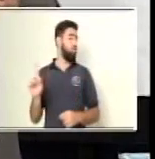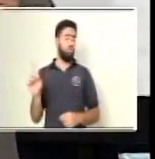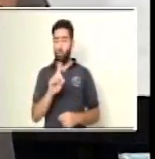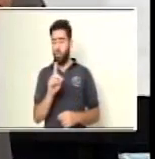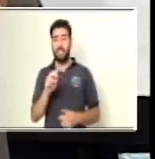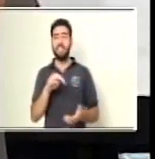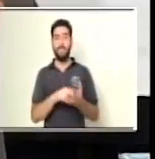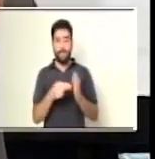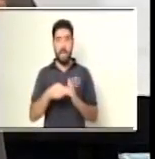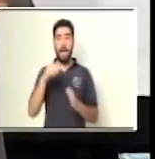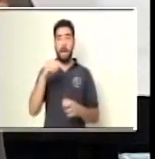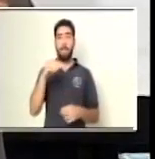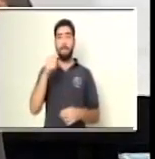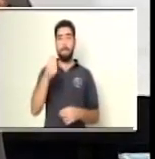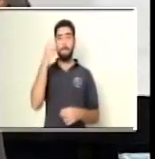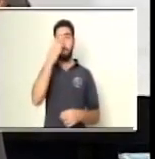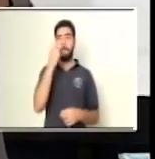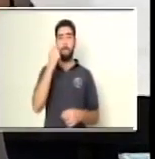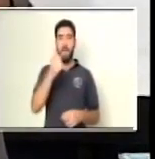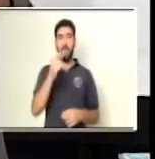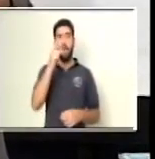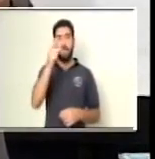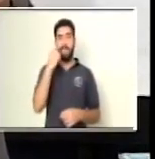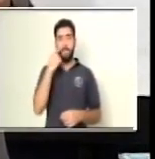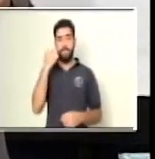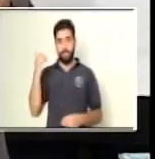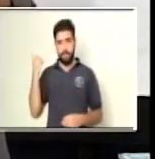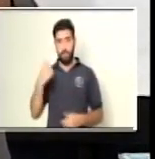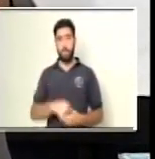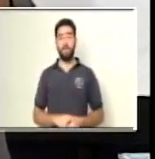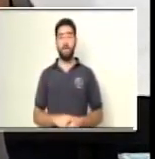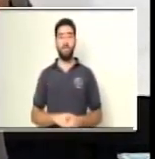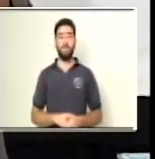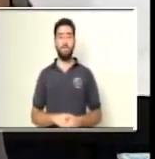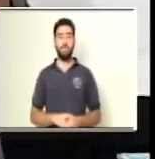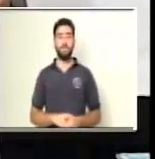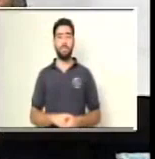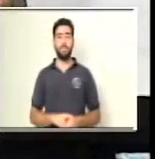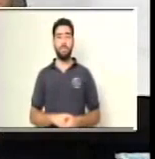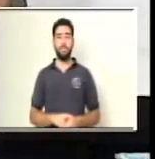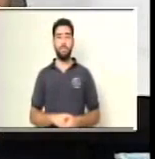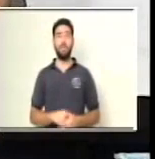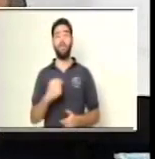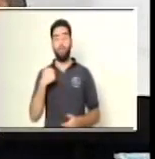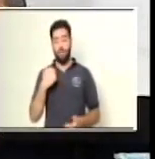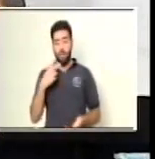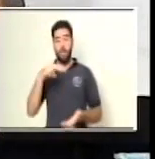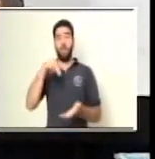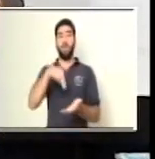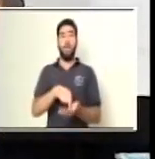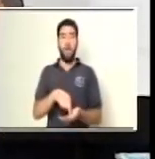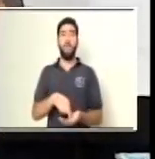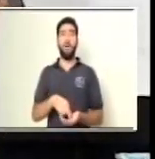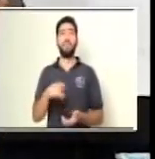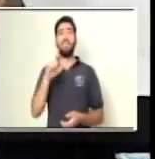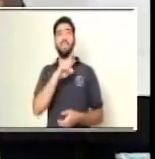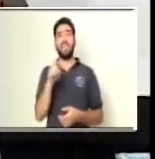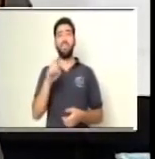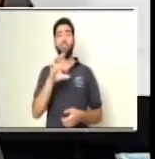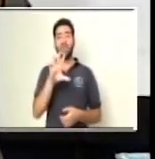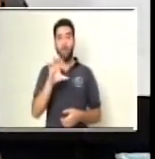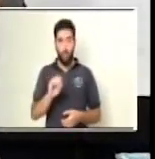Tenemos acá el valor, el resultado del ejercicio de subirse a una báscula,